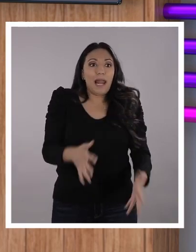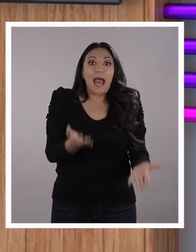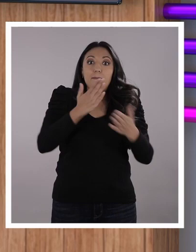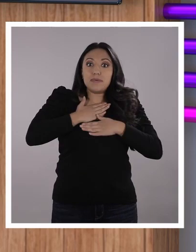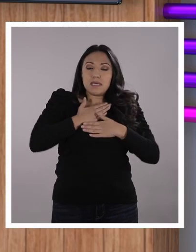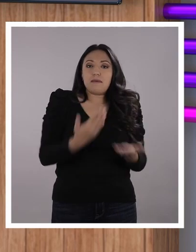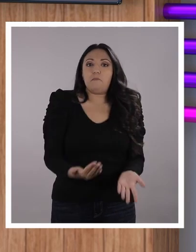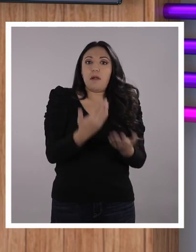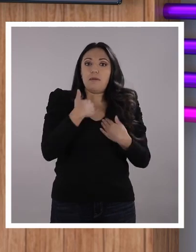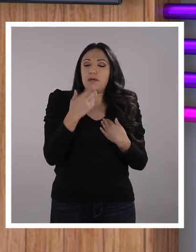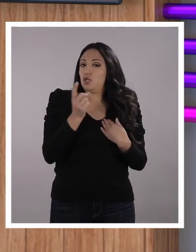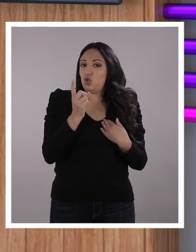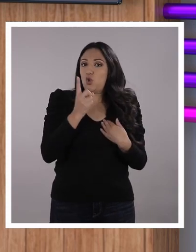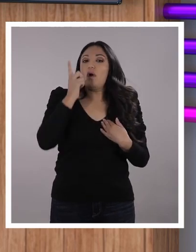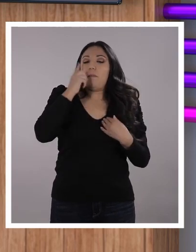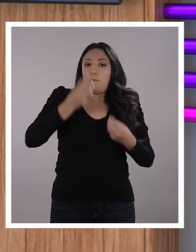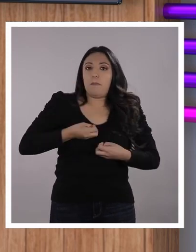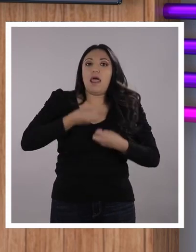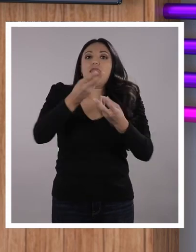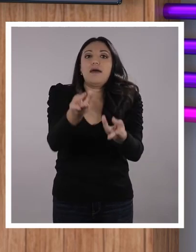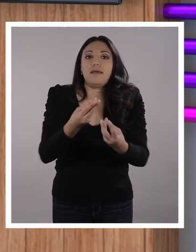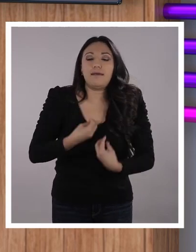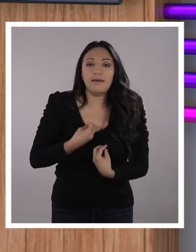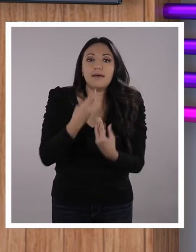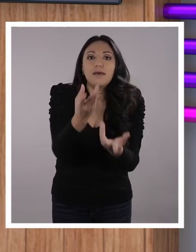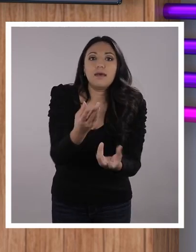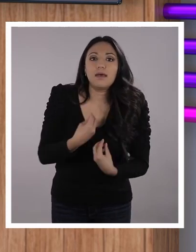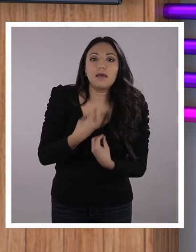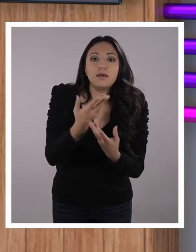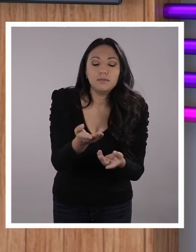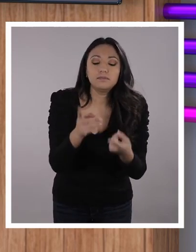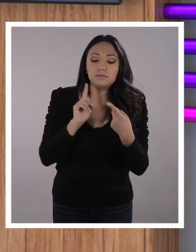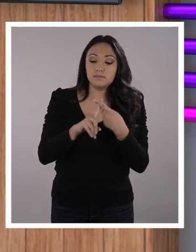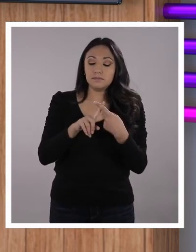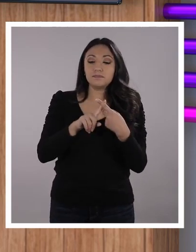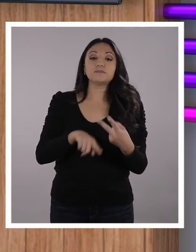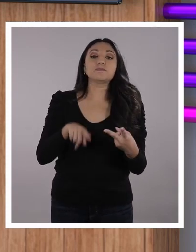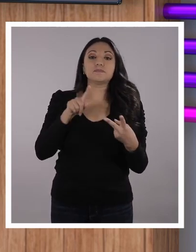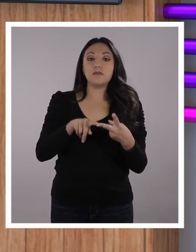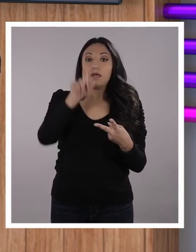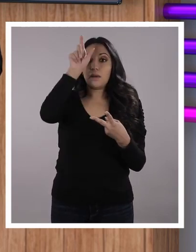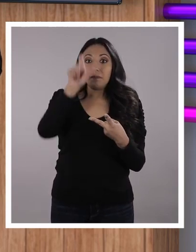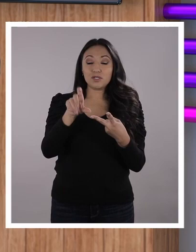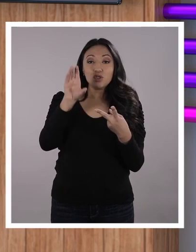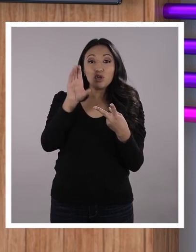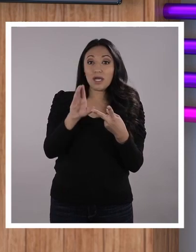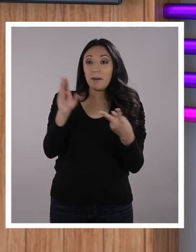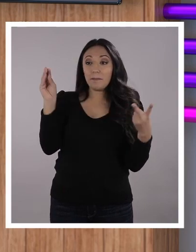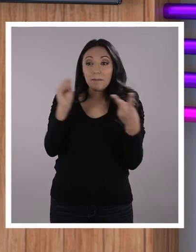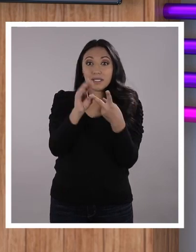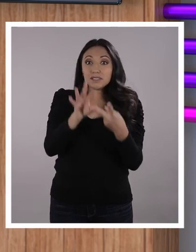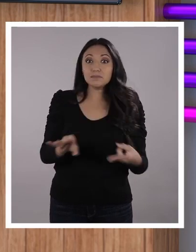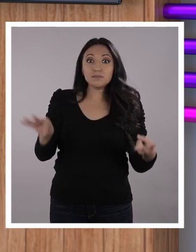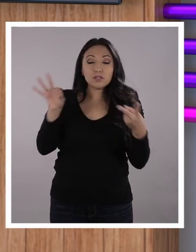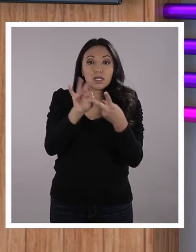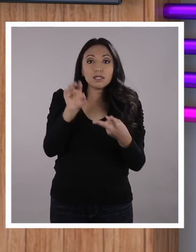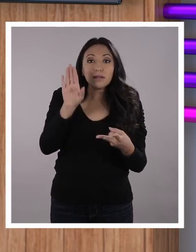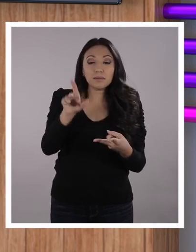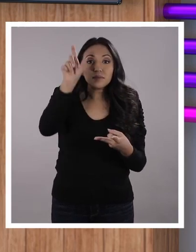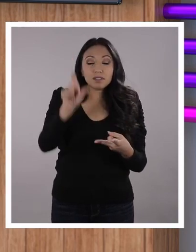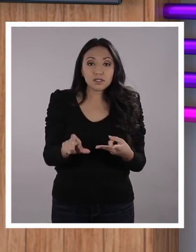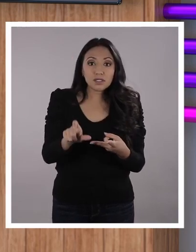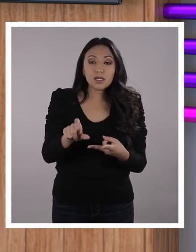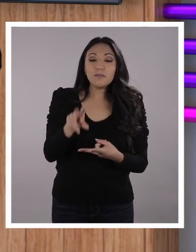para acumular, sino lo hago para compartir, para dar, ¿de acuerdo? Lo más importante, si la persona estuviera en el centro, en vez del